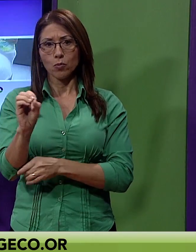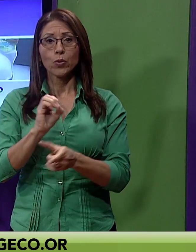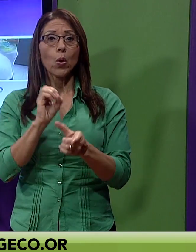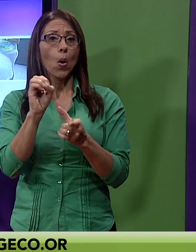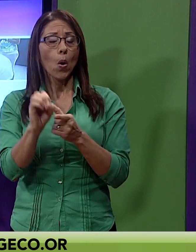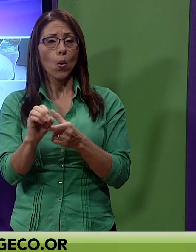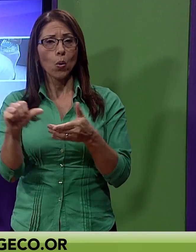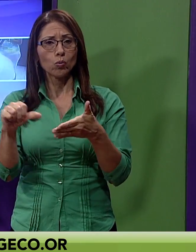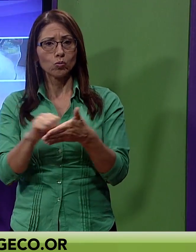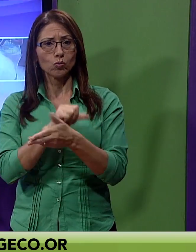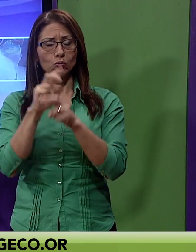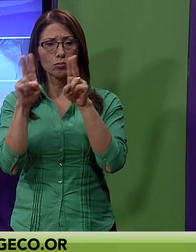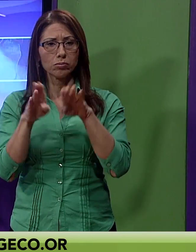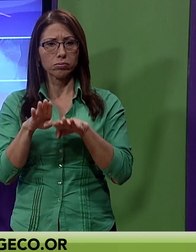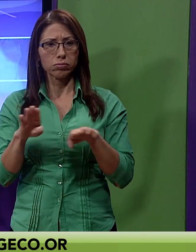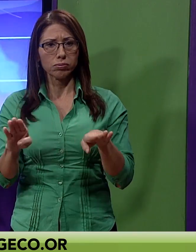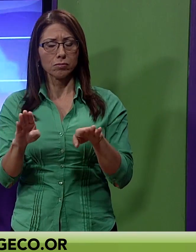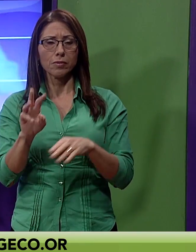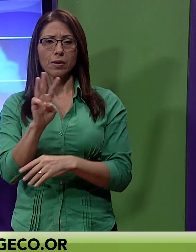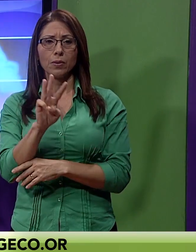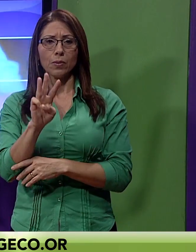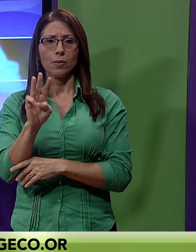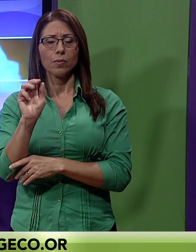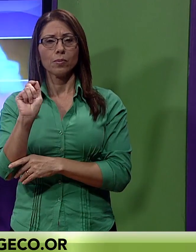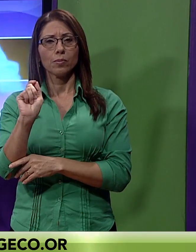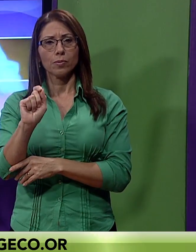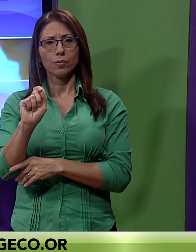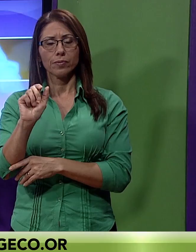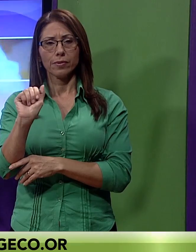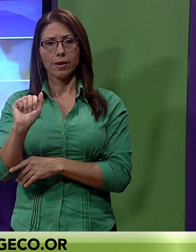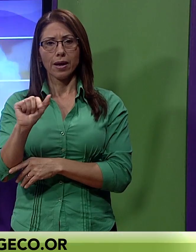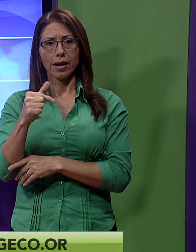2542-4500 o ingresar a la dirección electrónica